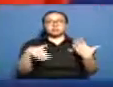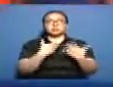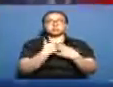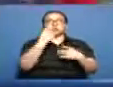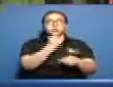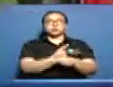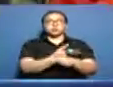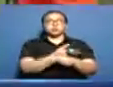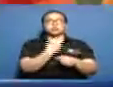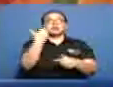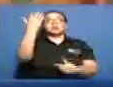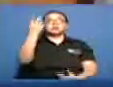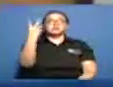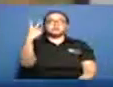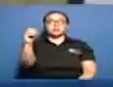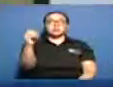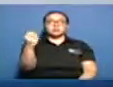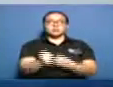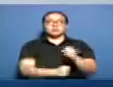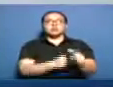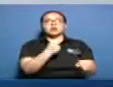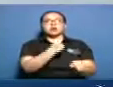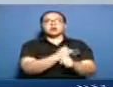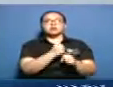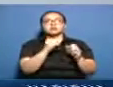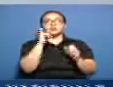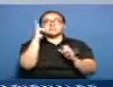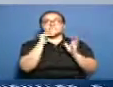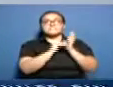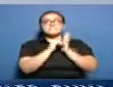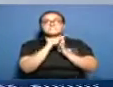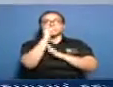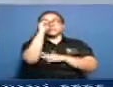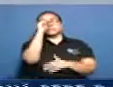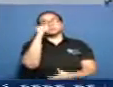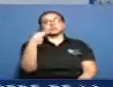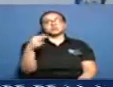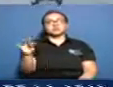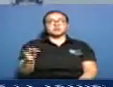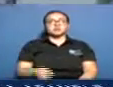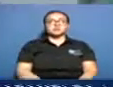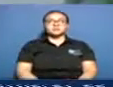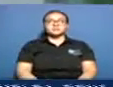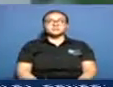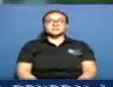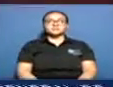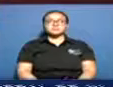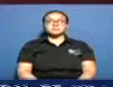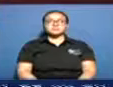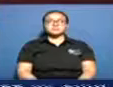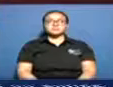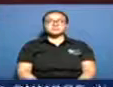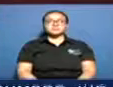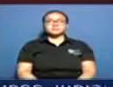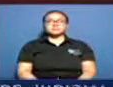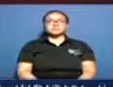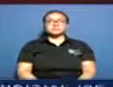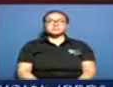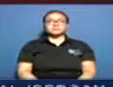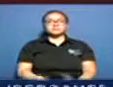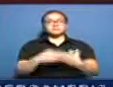que a los 20 años pues hayamos establecido el millón de hectáreas. Muchas gracias a la ingeniera forestal Vanesca Betancourt por compartir con nosotros esta